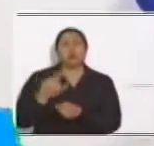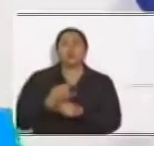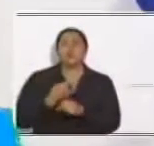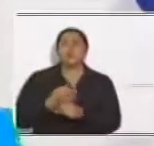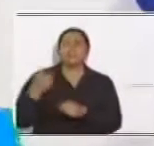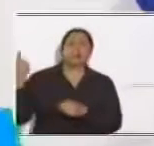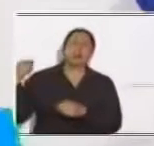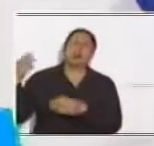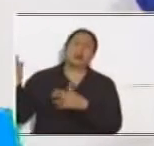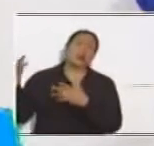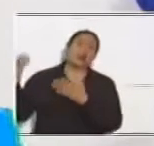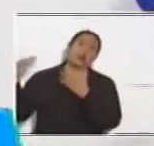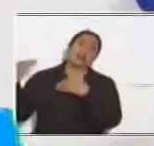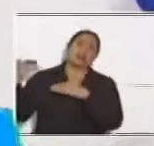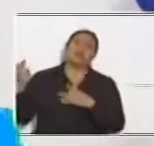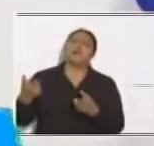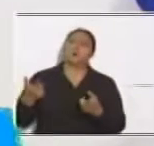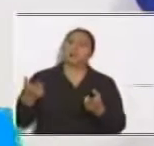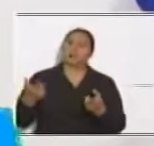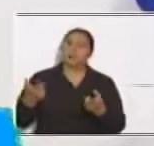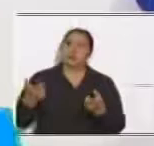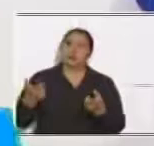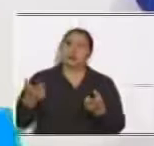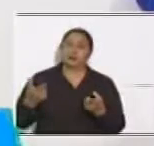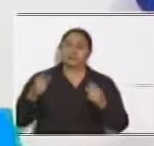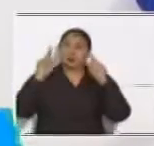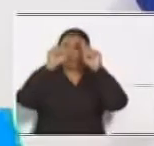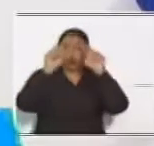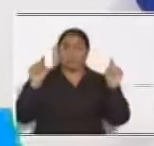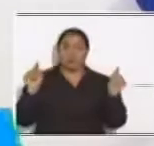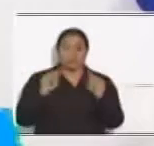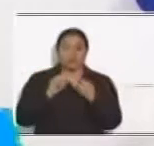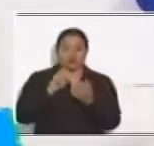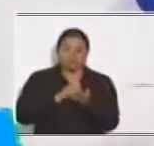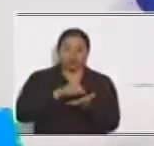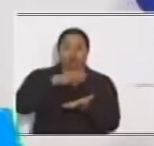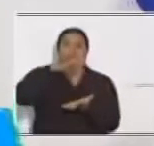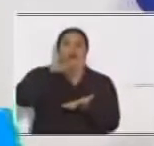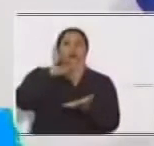estos conocimientos de trigonometría o de triángulos fueron